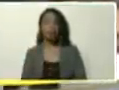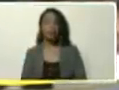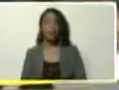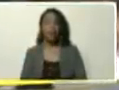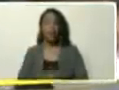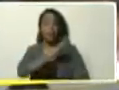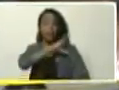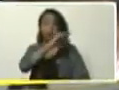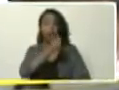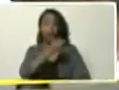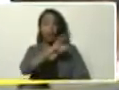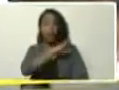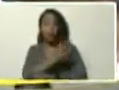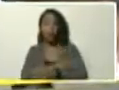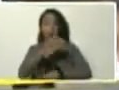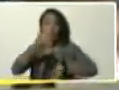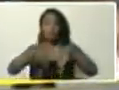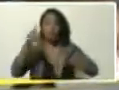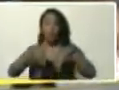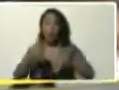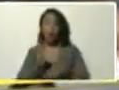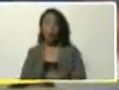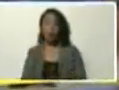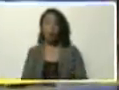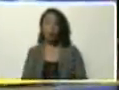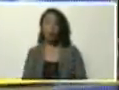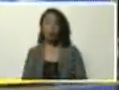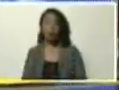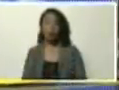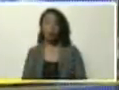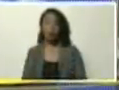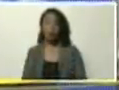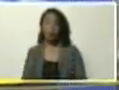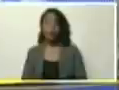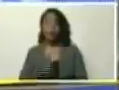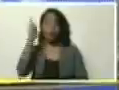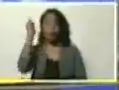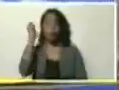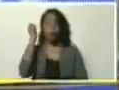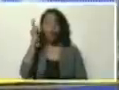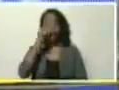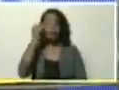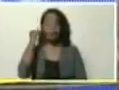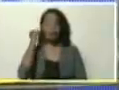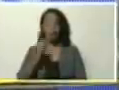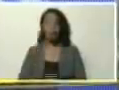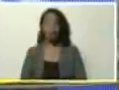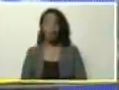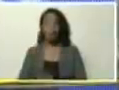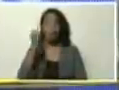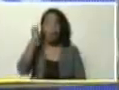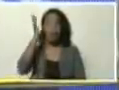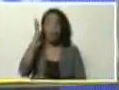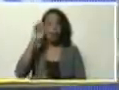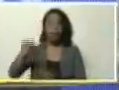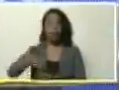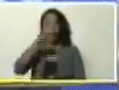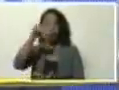directora del Poder Electoral, a las diputadas y diputados de la Asamblea